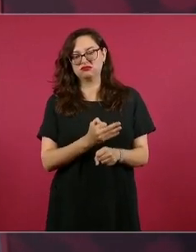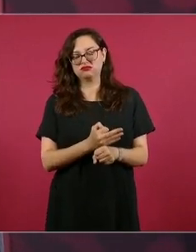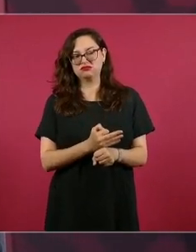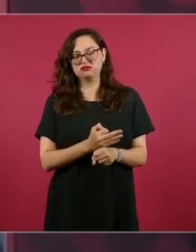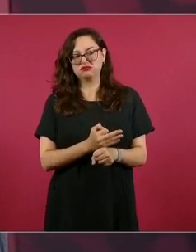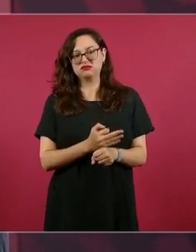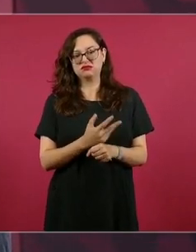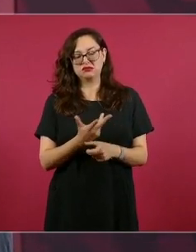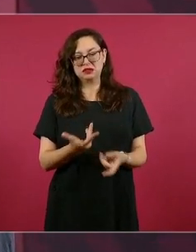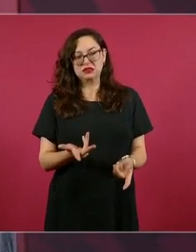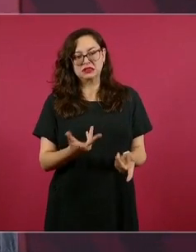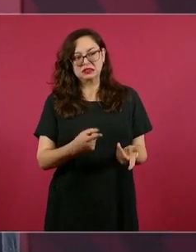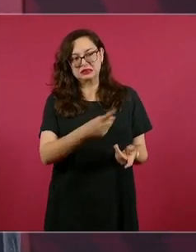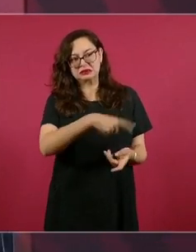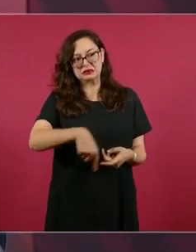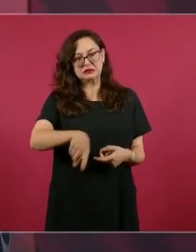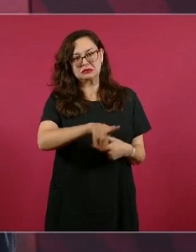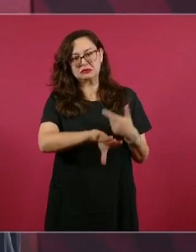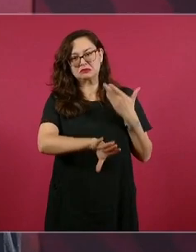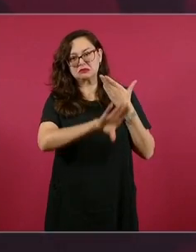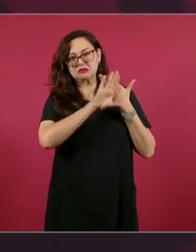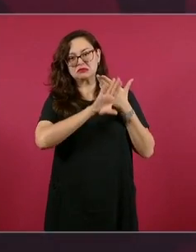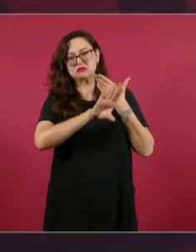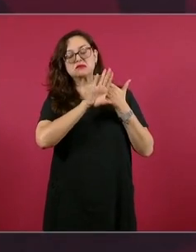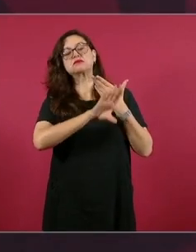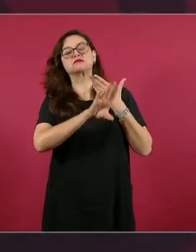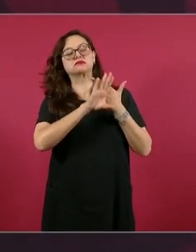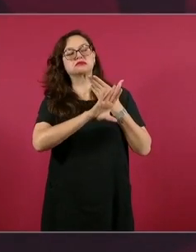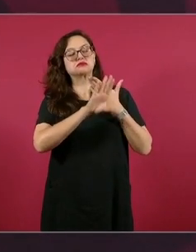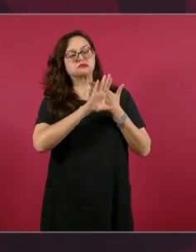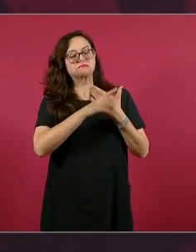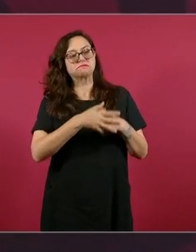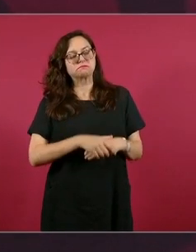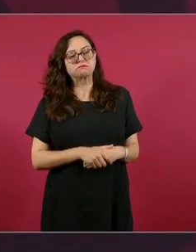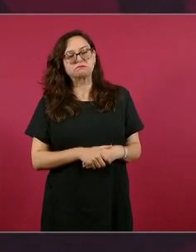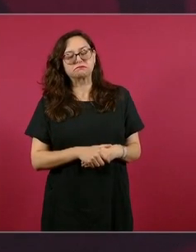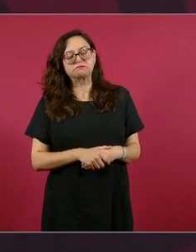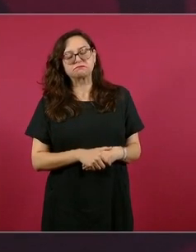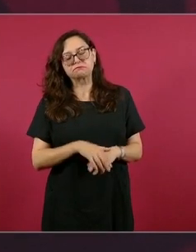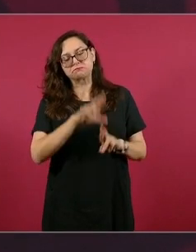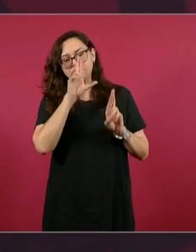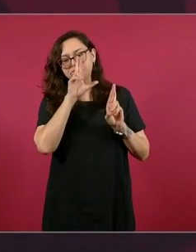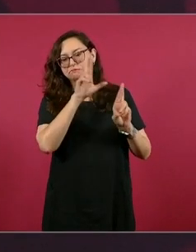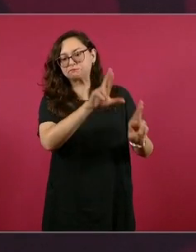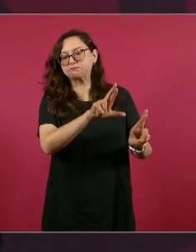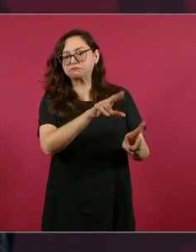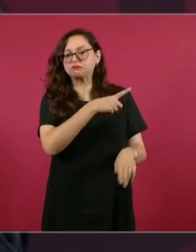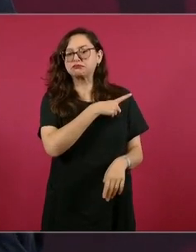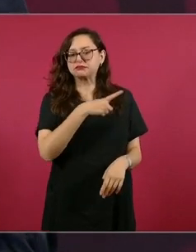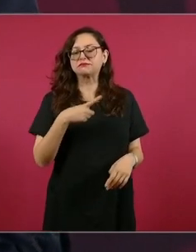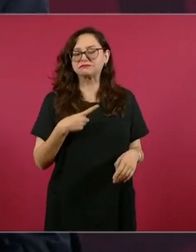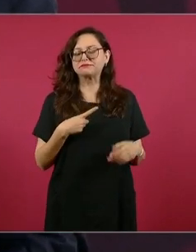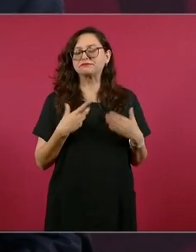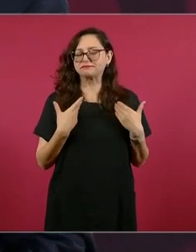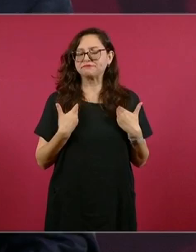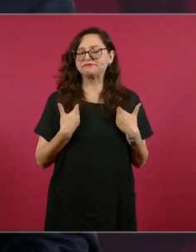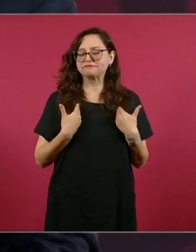nuestros, pues hay que entenderlos, ¿no? No hay que